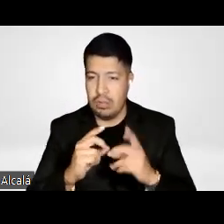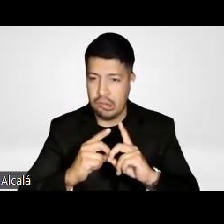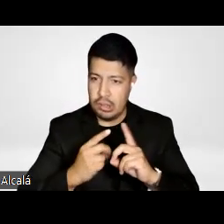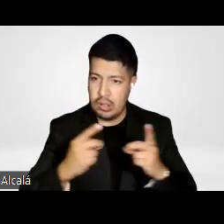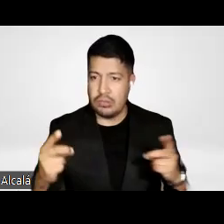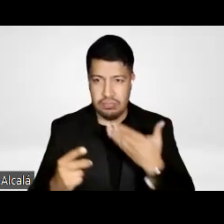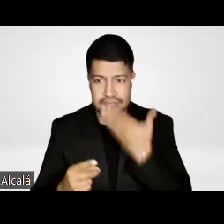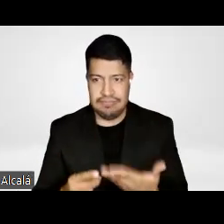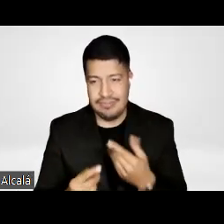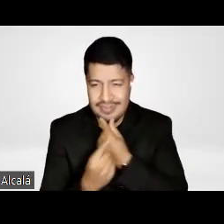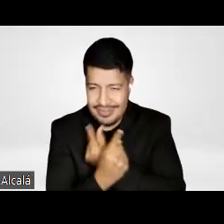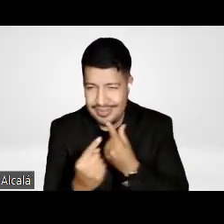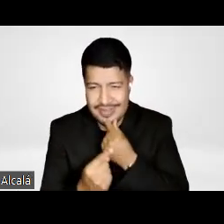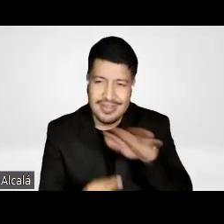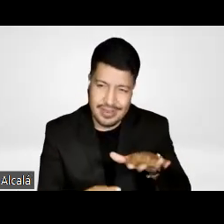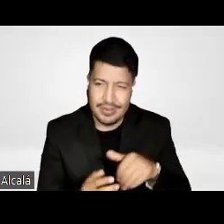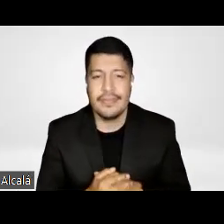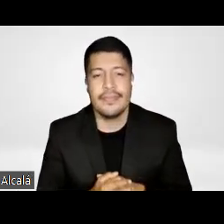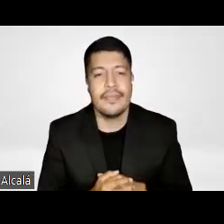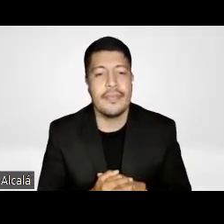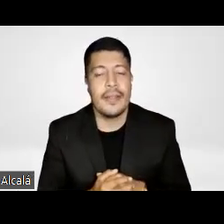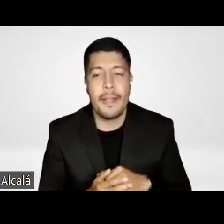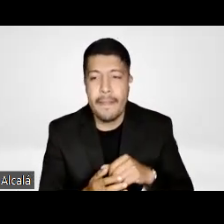Chala, esto no me está.